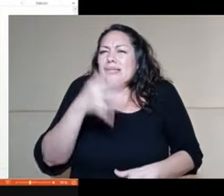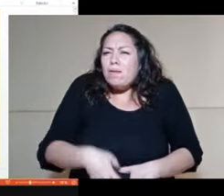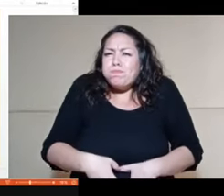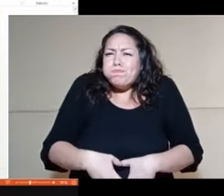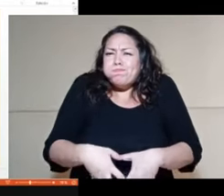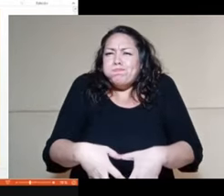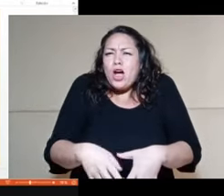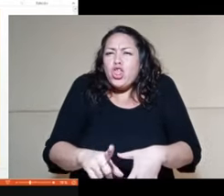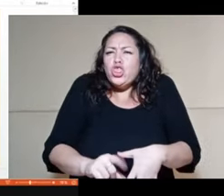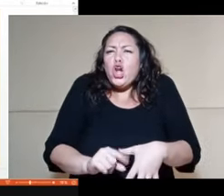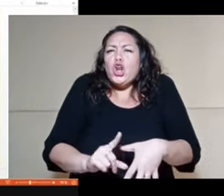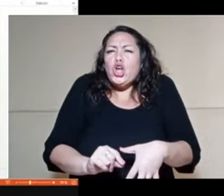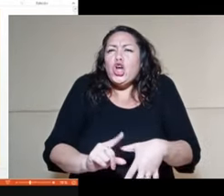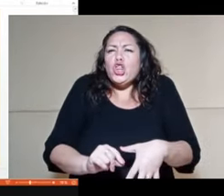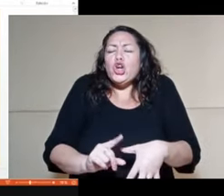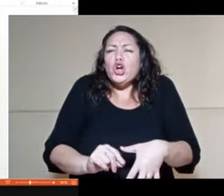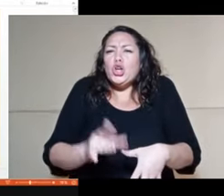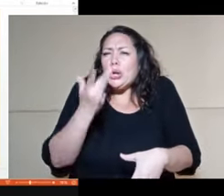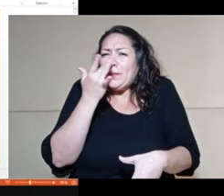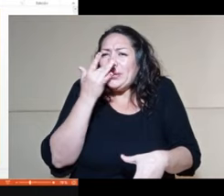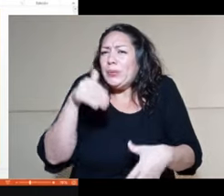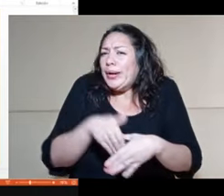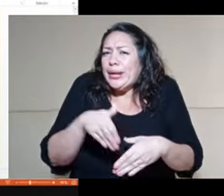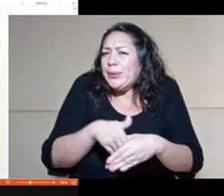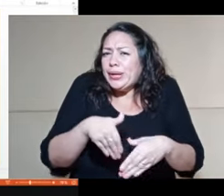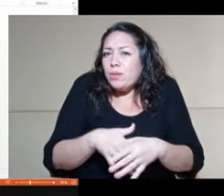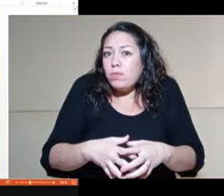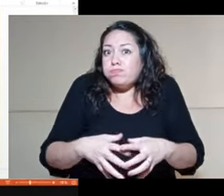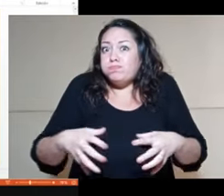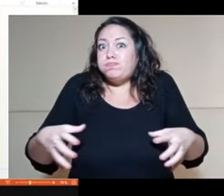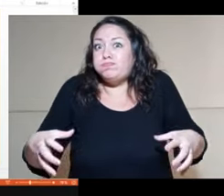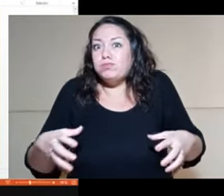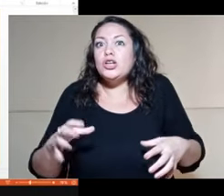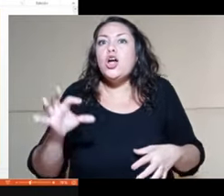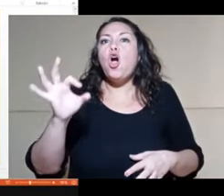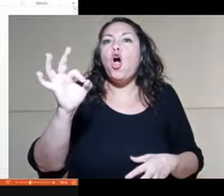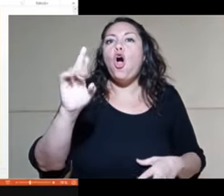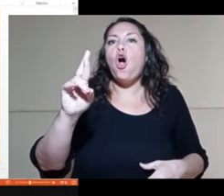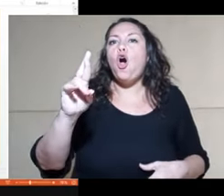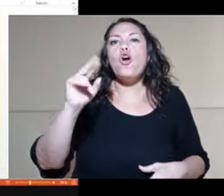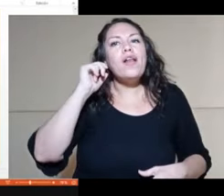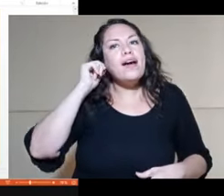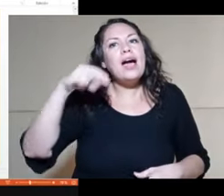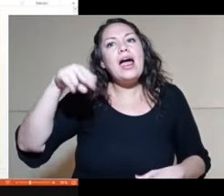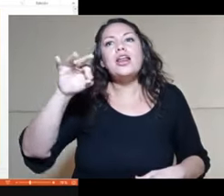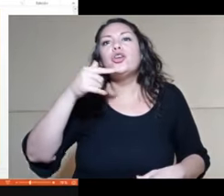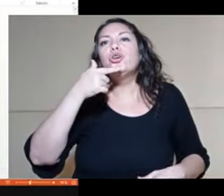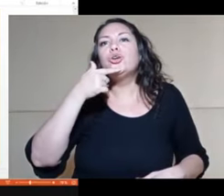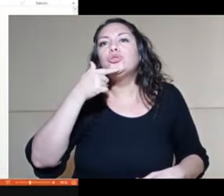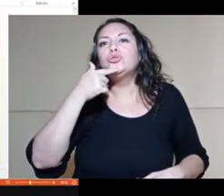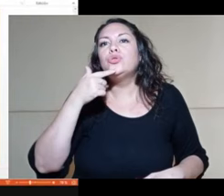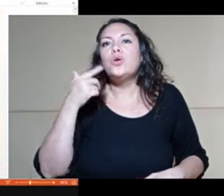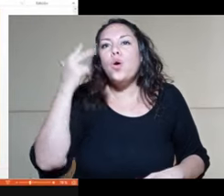está recontrallena, nos duele, porque es un órgano hueco que se dilata, se distiende. Nos duele el estómago, cuando está lleno